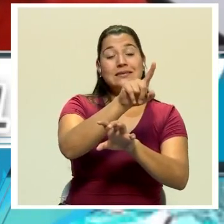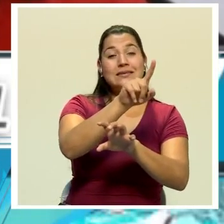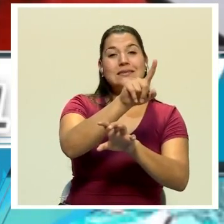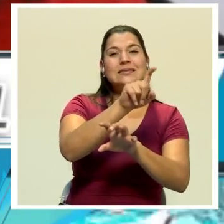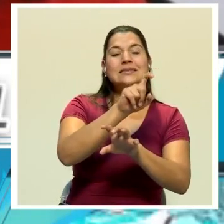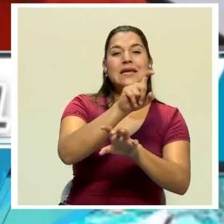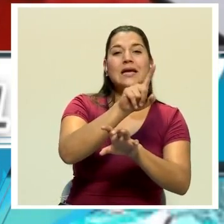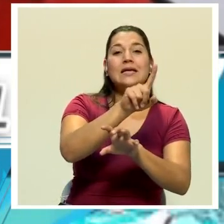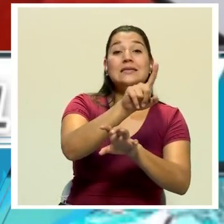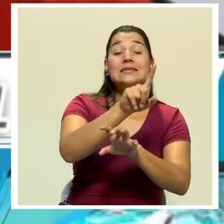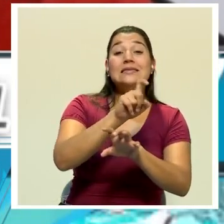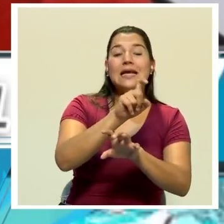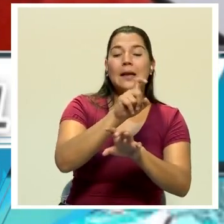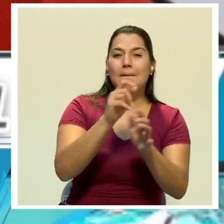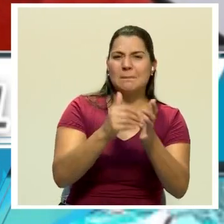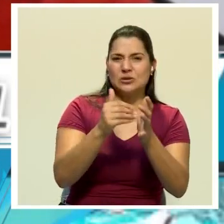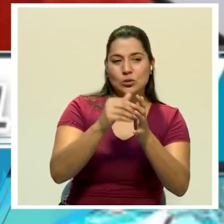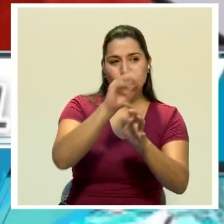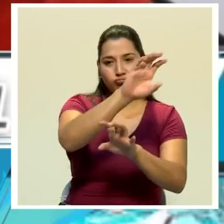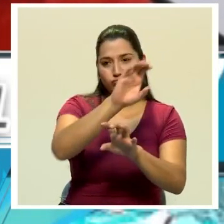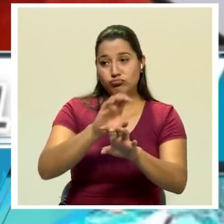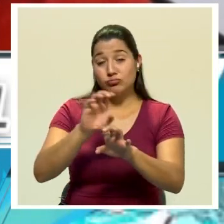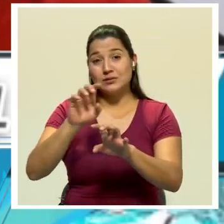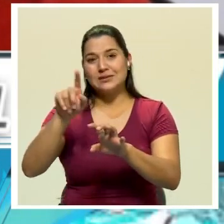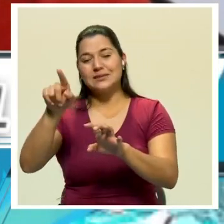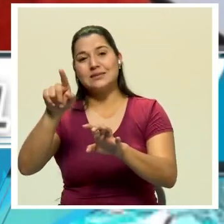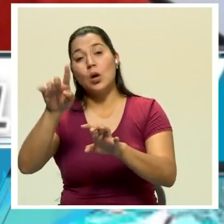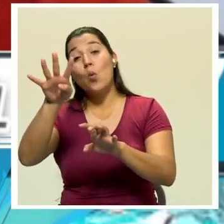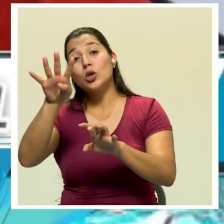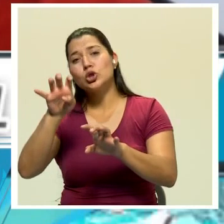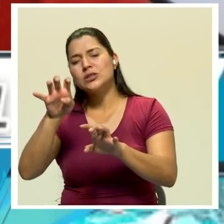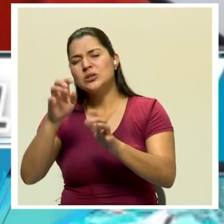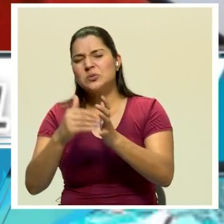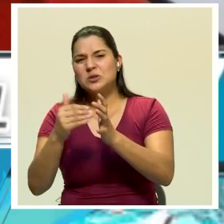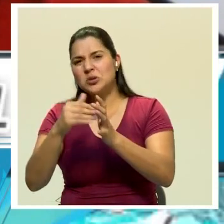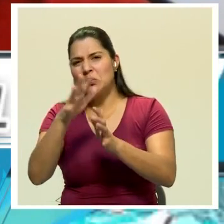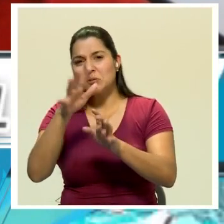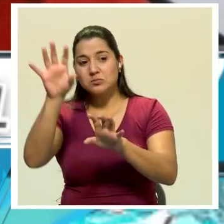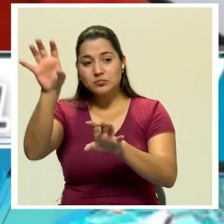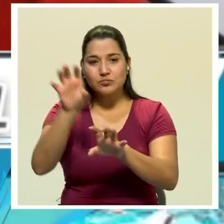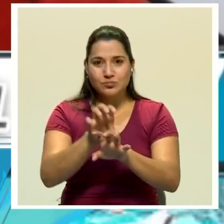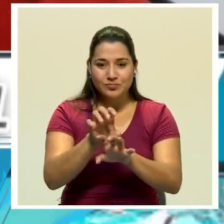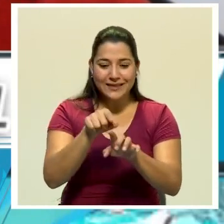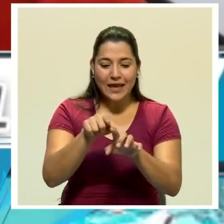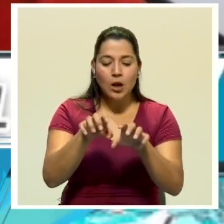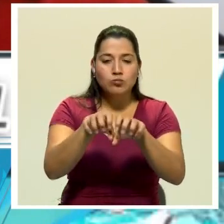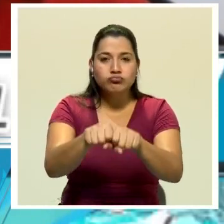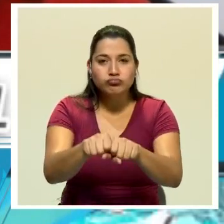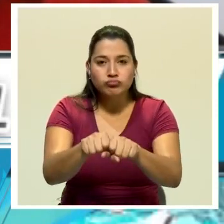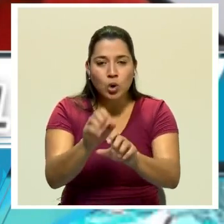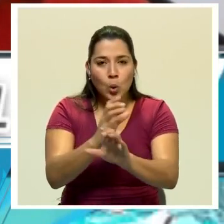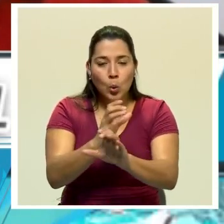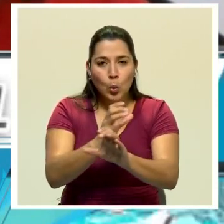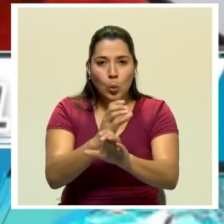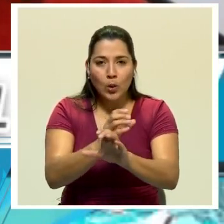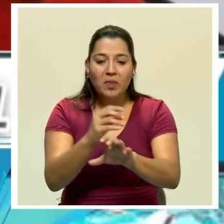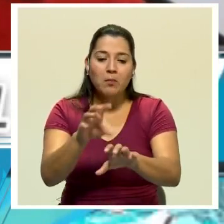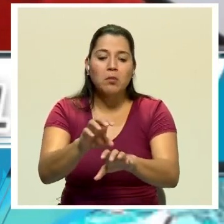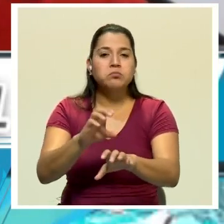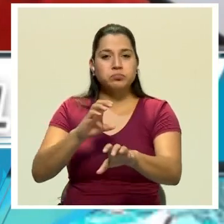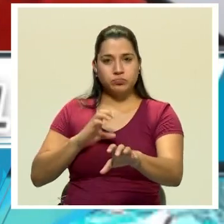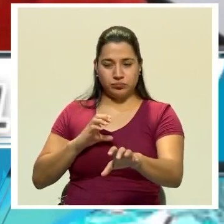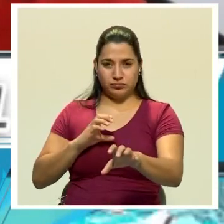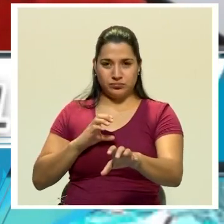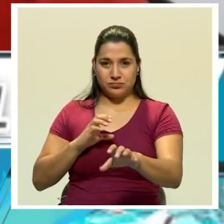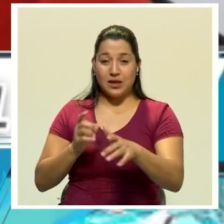1.54% anual, que como usted verá, es evidentemente condiciones muy buenas. Y no nos quedamos solamente ahí, sino